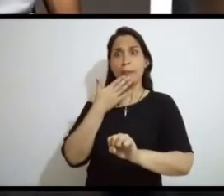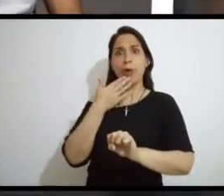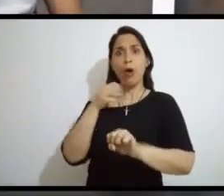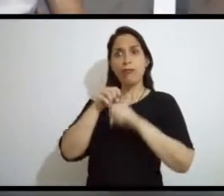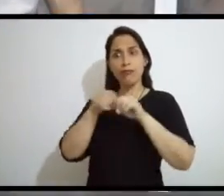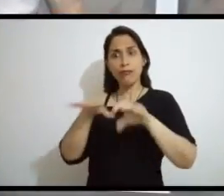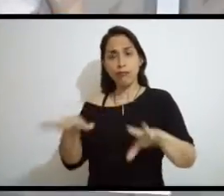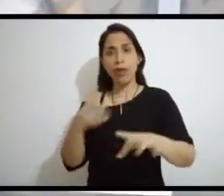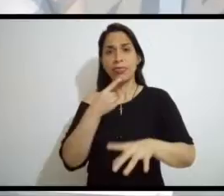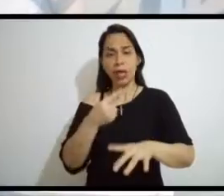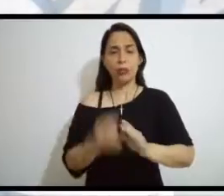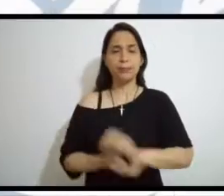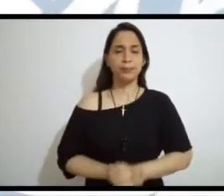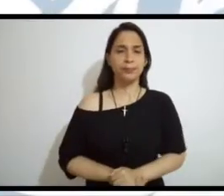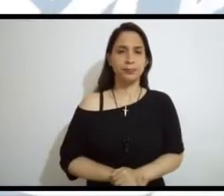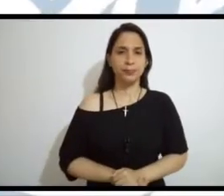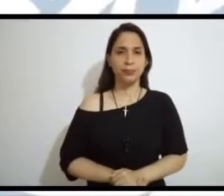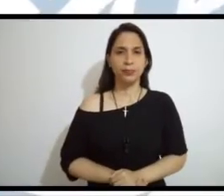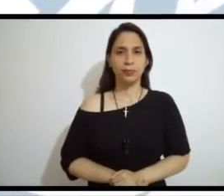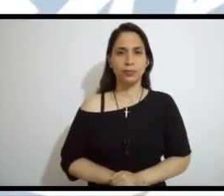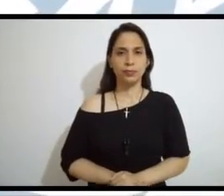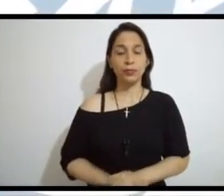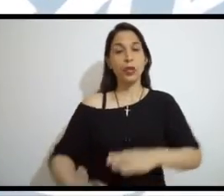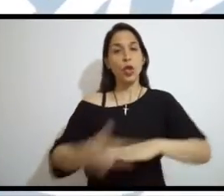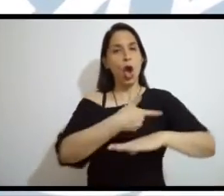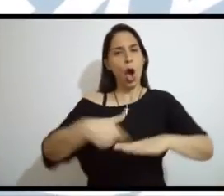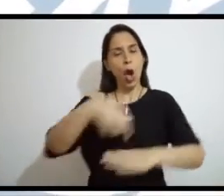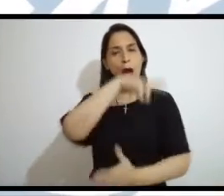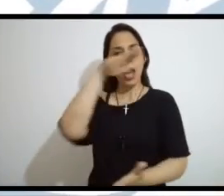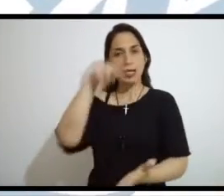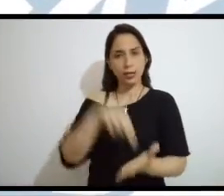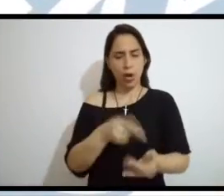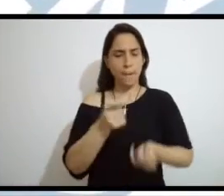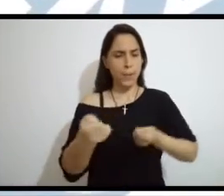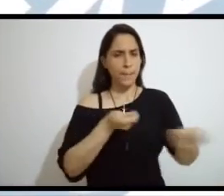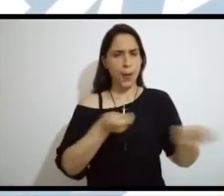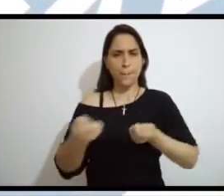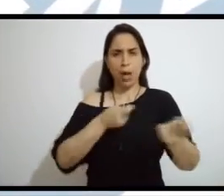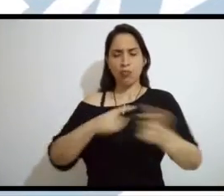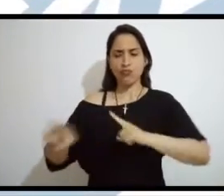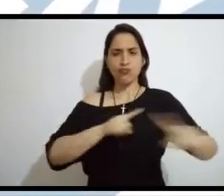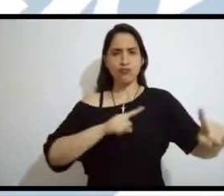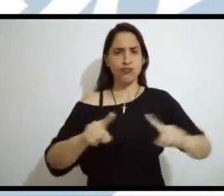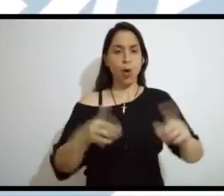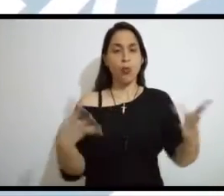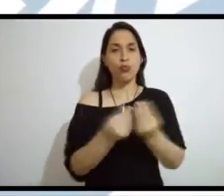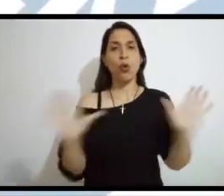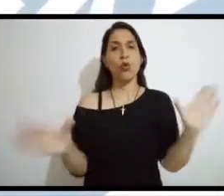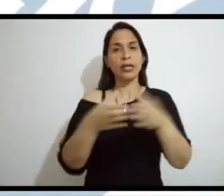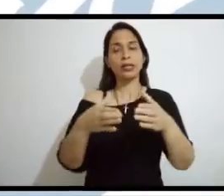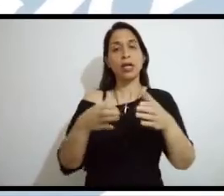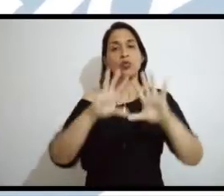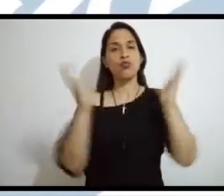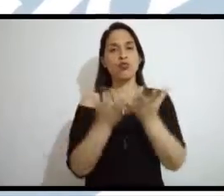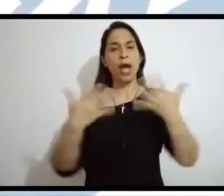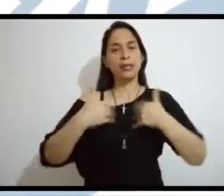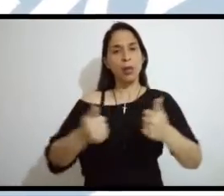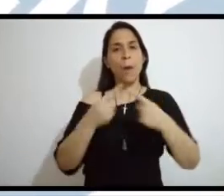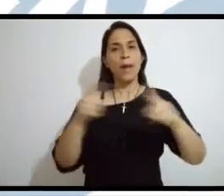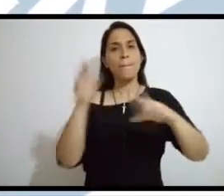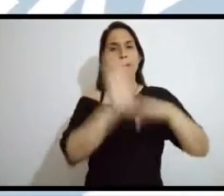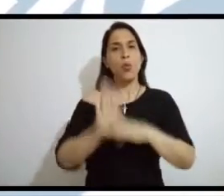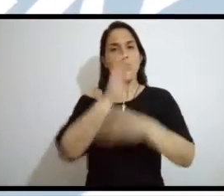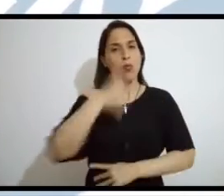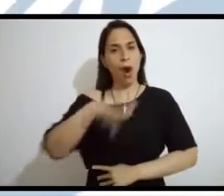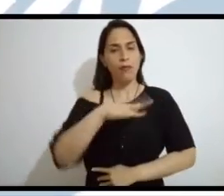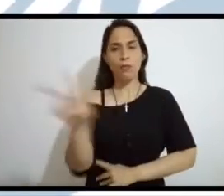COVID-19, aseguró. Gobierno Nacional coordina acciones con la Organización Mundial de la Salud para proteger